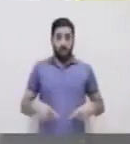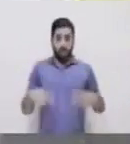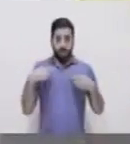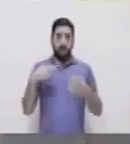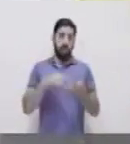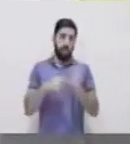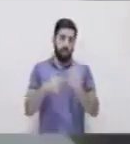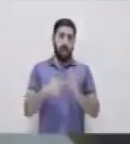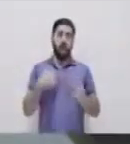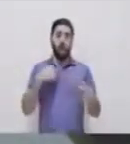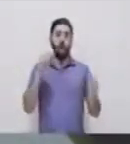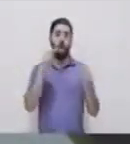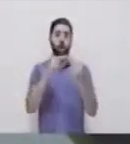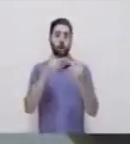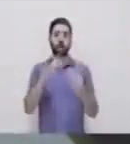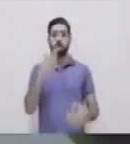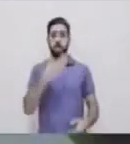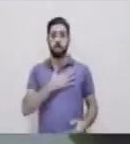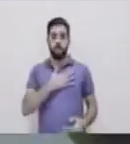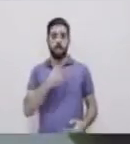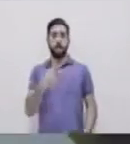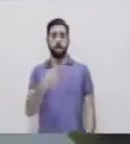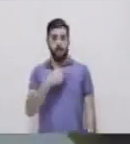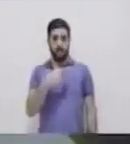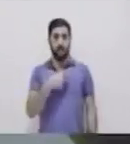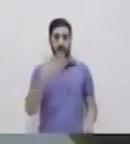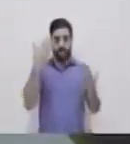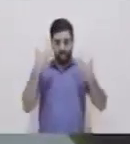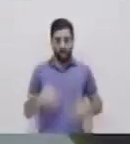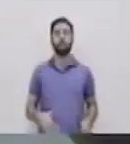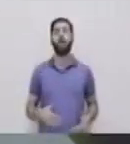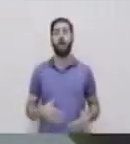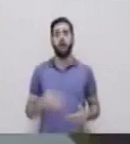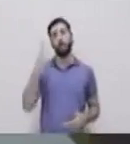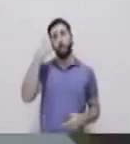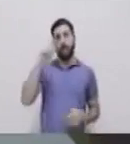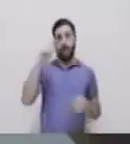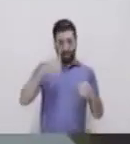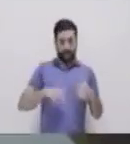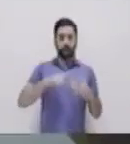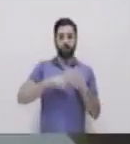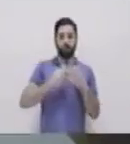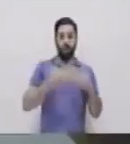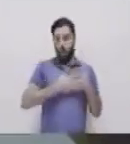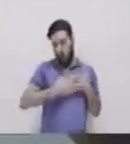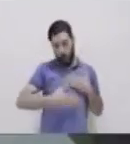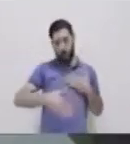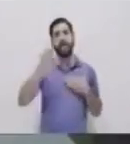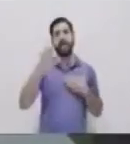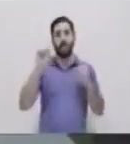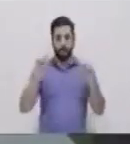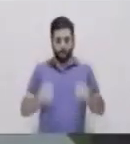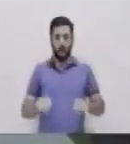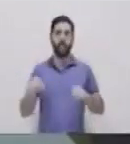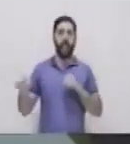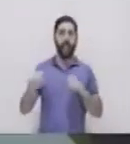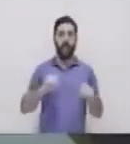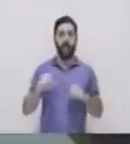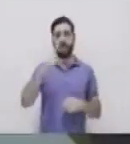en nuestra vida es conocernos a nosotros mismos, ¿verdad? Para poder, a partir de